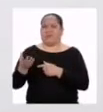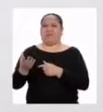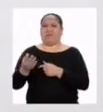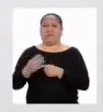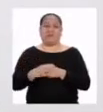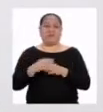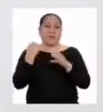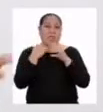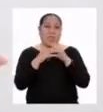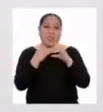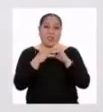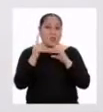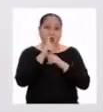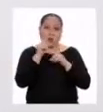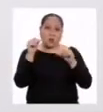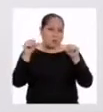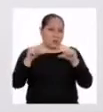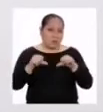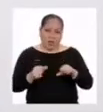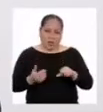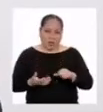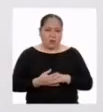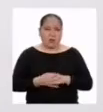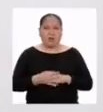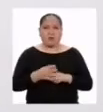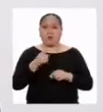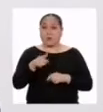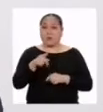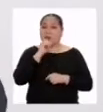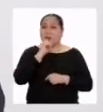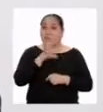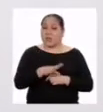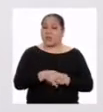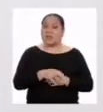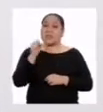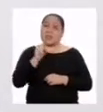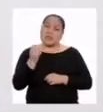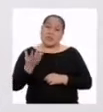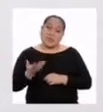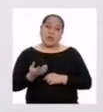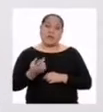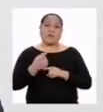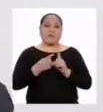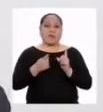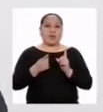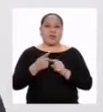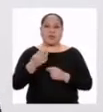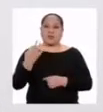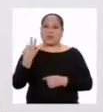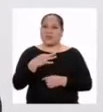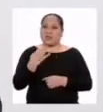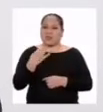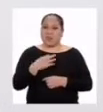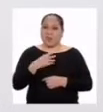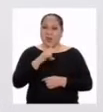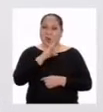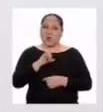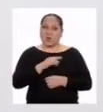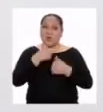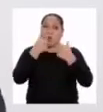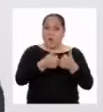internet no es malo en sí mismo, como dices, sin embargo, no siempre hacemos un